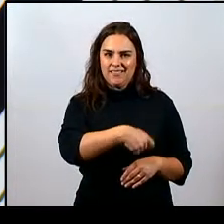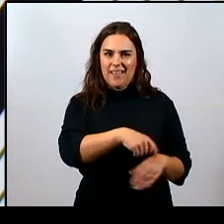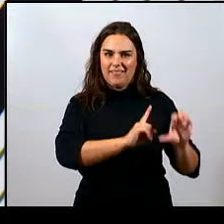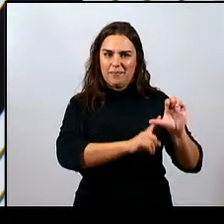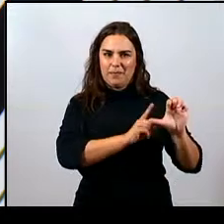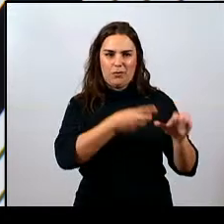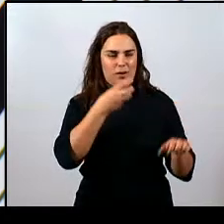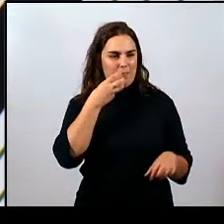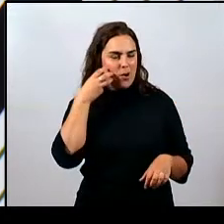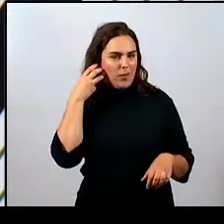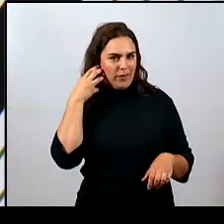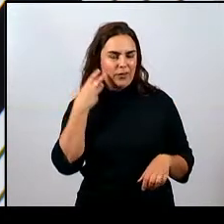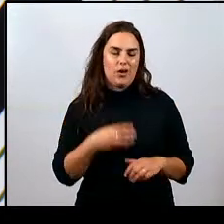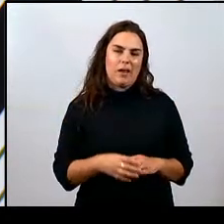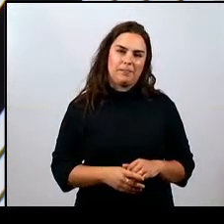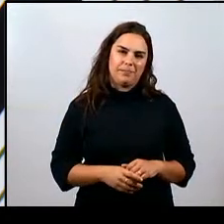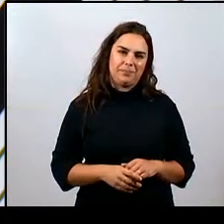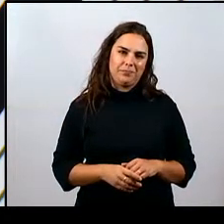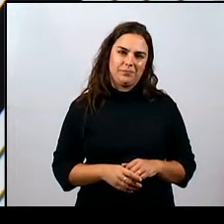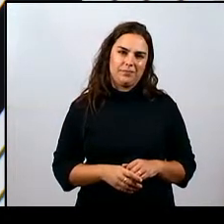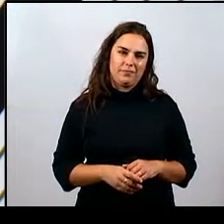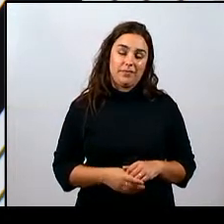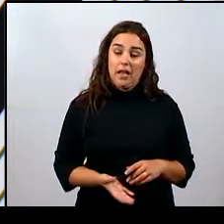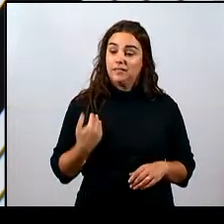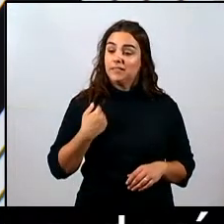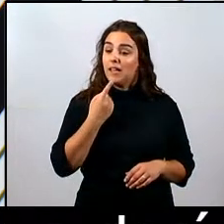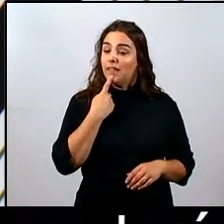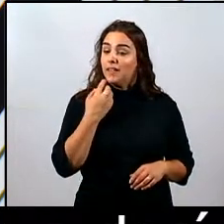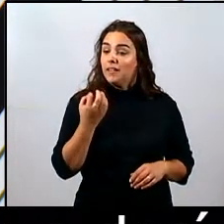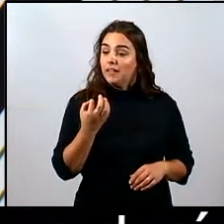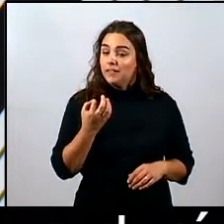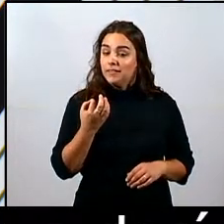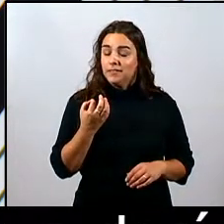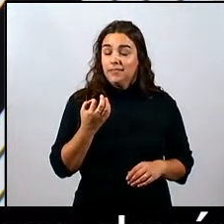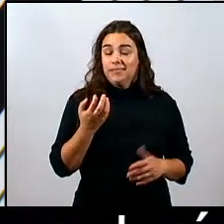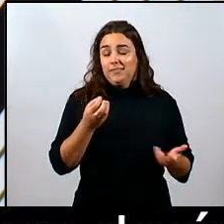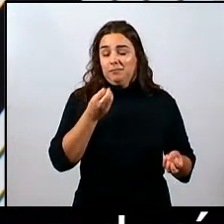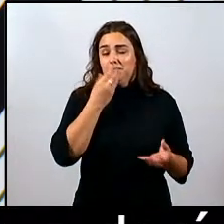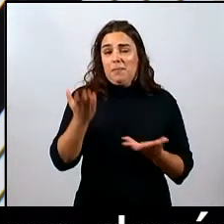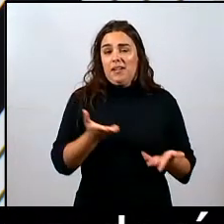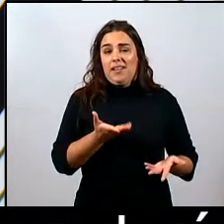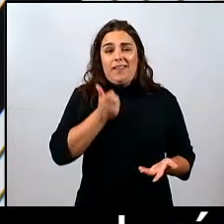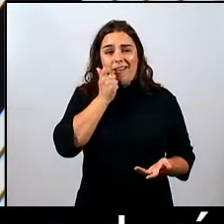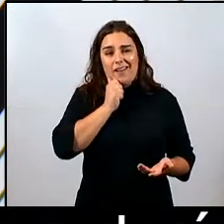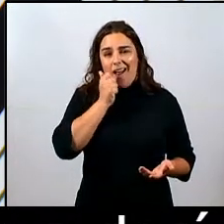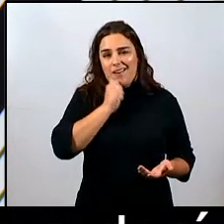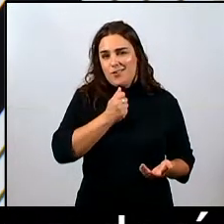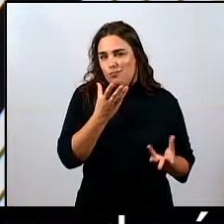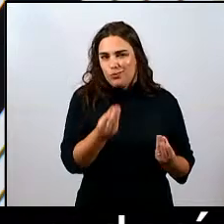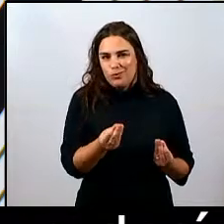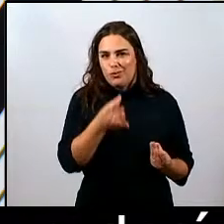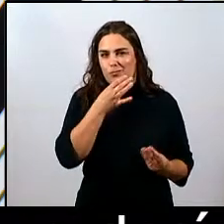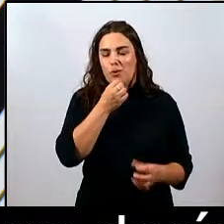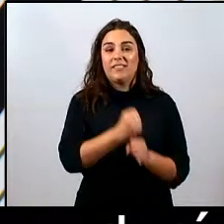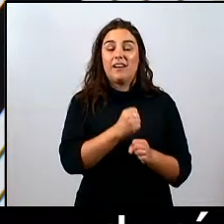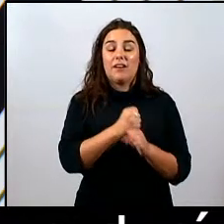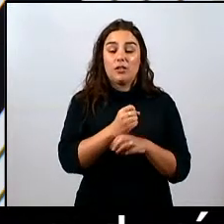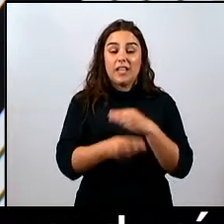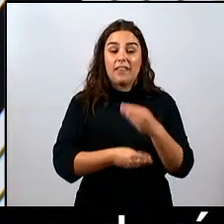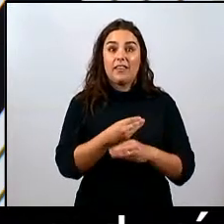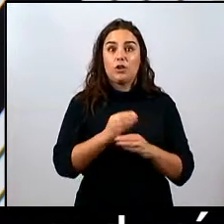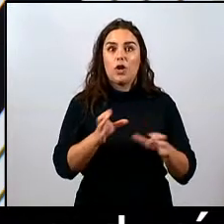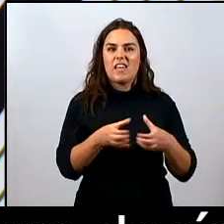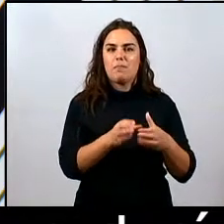Extremadura, María Guardiola. Decía que por su calurosa bienvenida, pero sobre todo por el trabajo que está realizando su